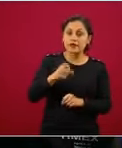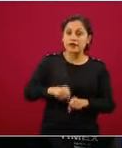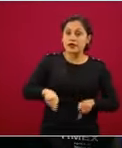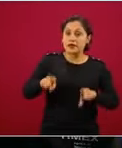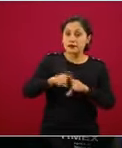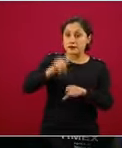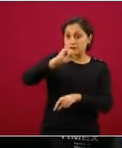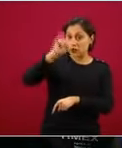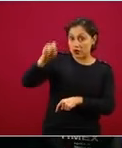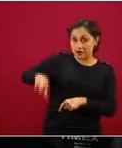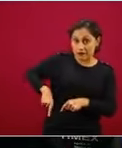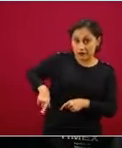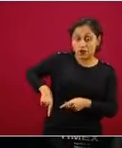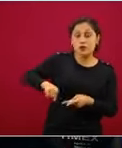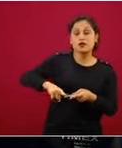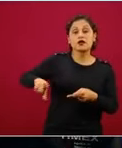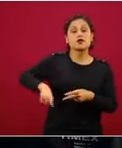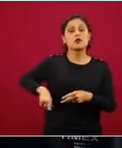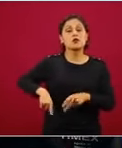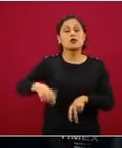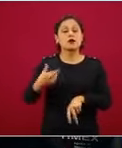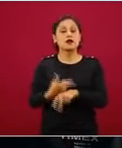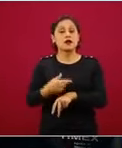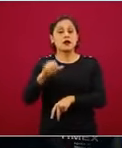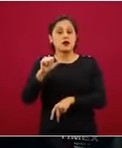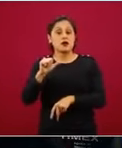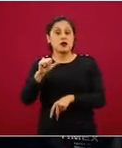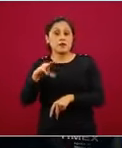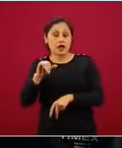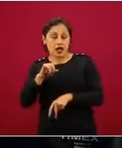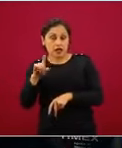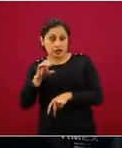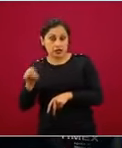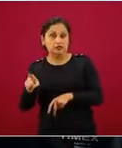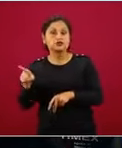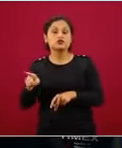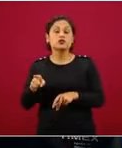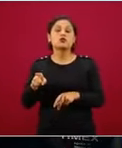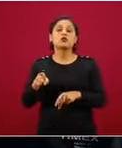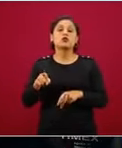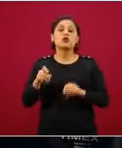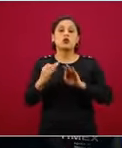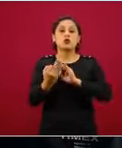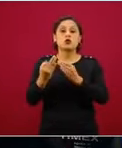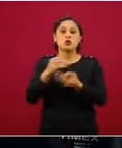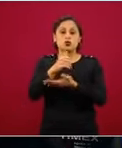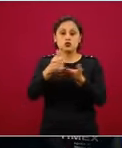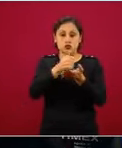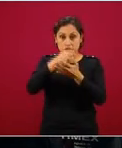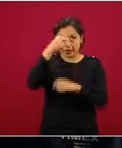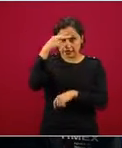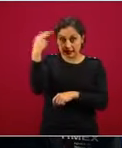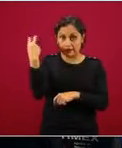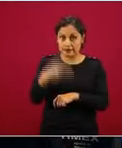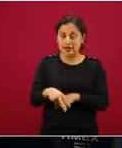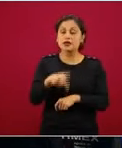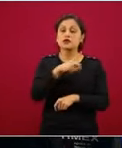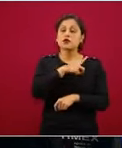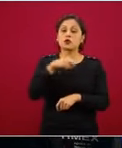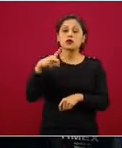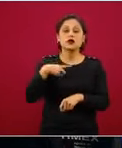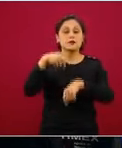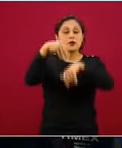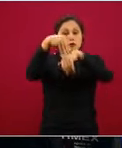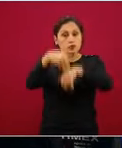el gobernador Alfredo del Mazo, particularmente en la zona metropolitana del Valle de México, tenemos que conservar las